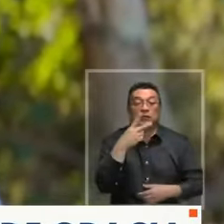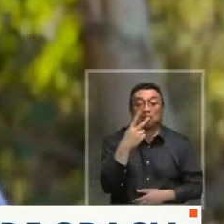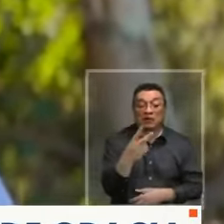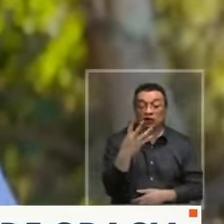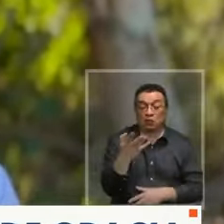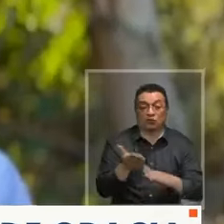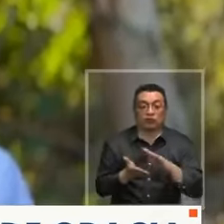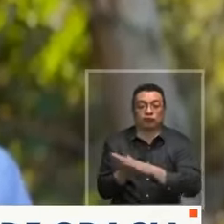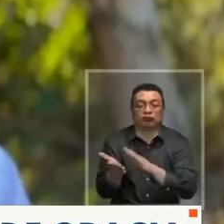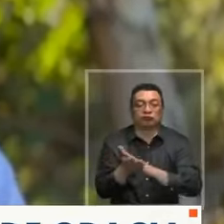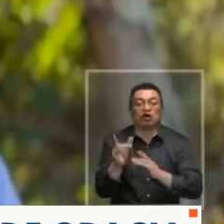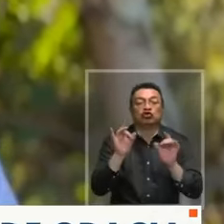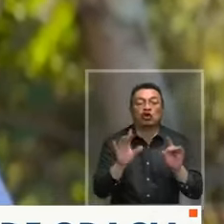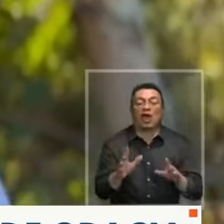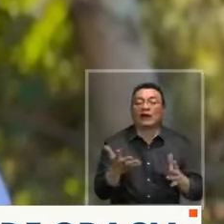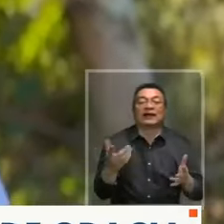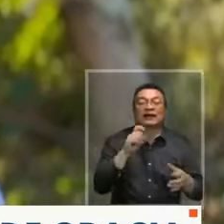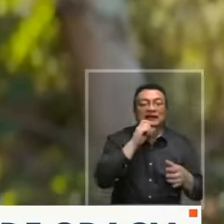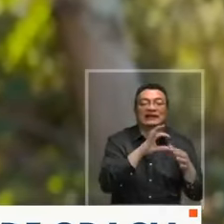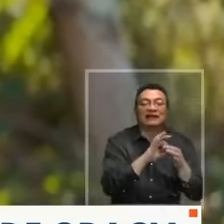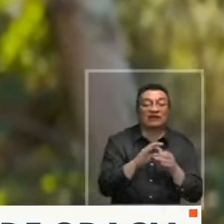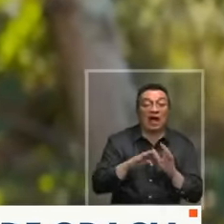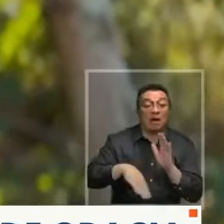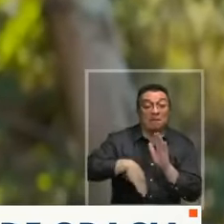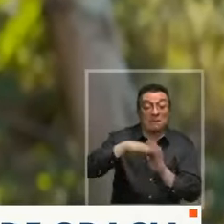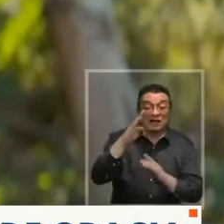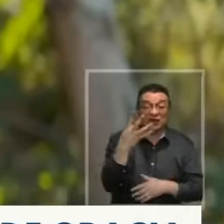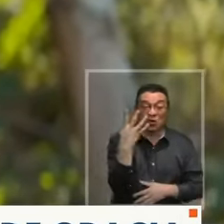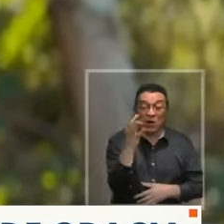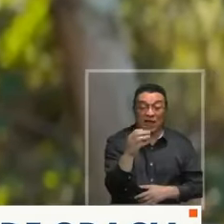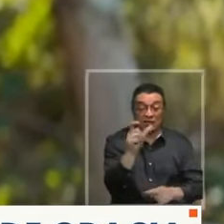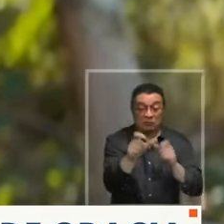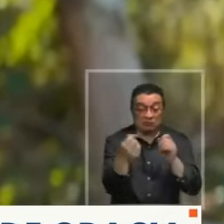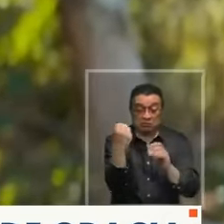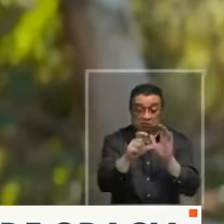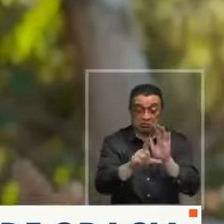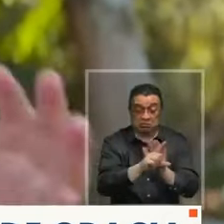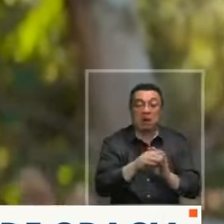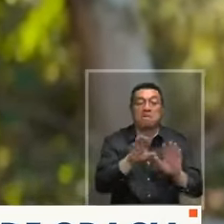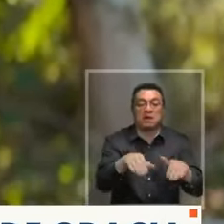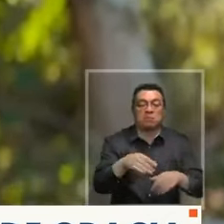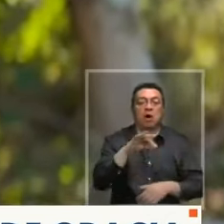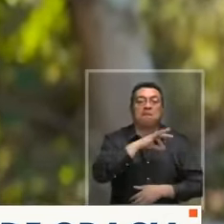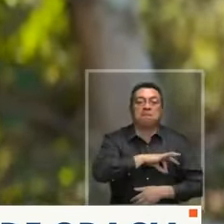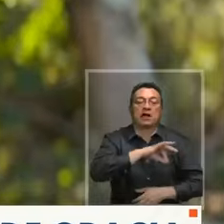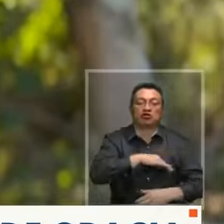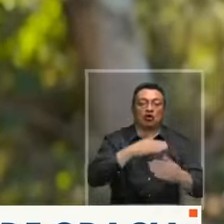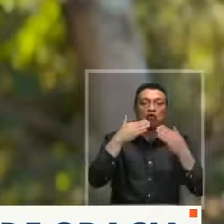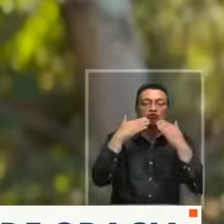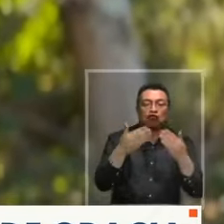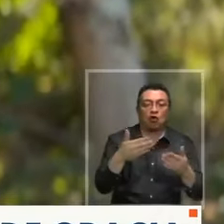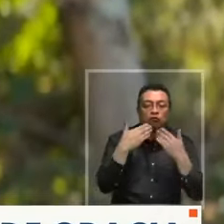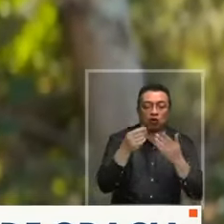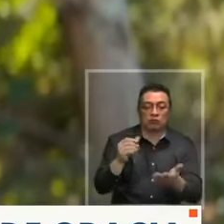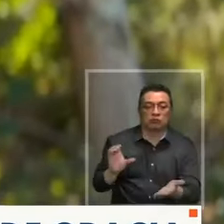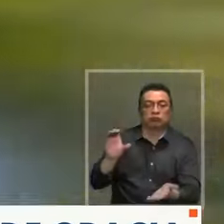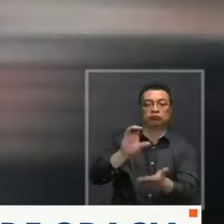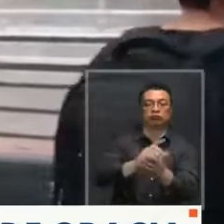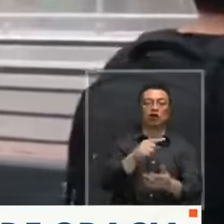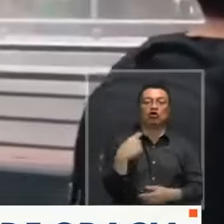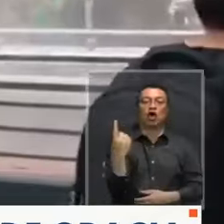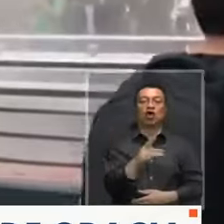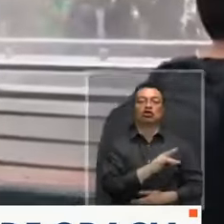decretos Qué significa esto que más de 40 delincuentes seguirán recibiendo pensiones de Gracia con recursos de todos los